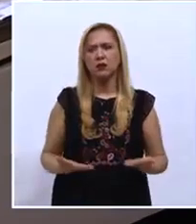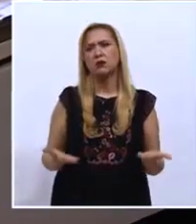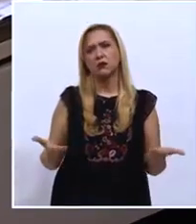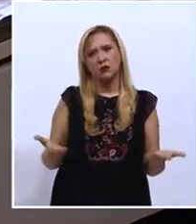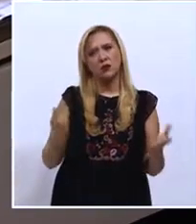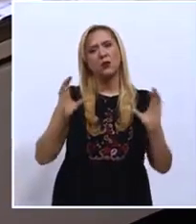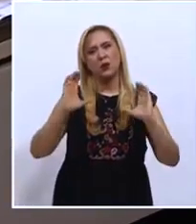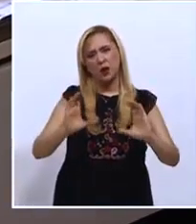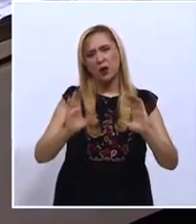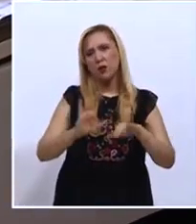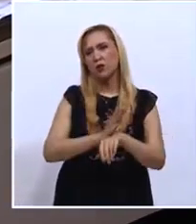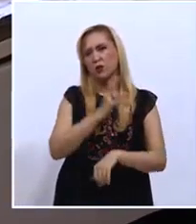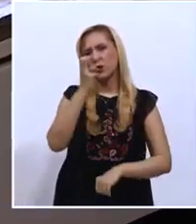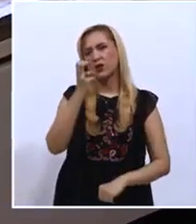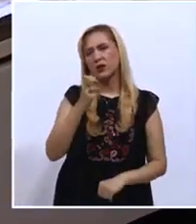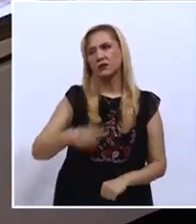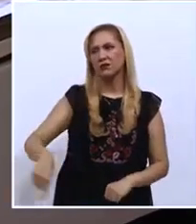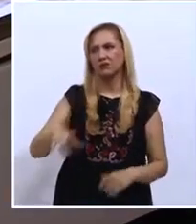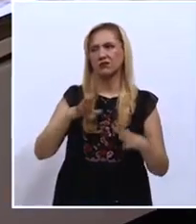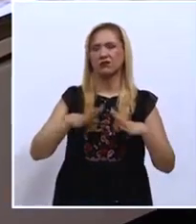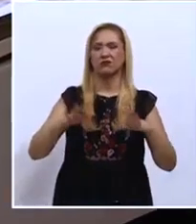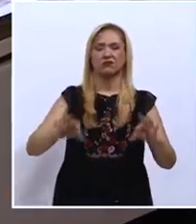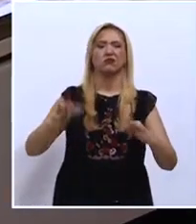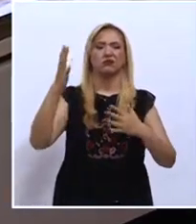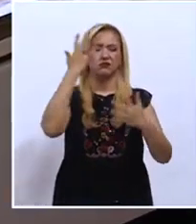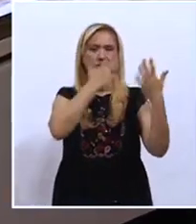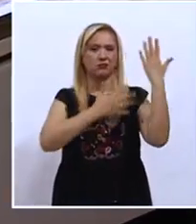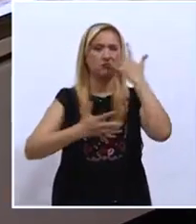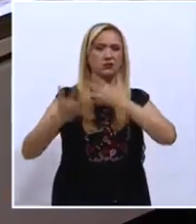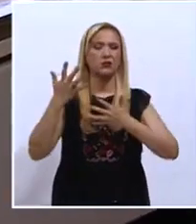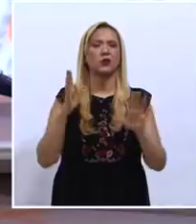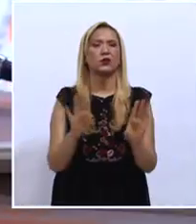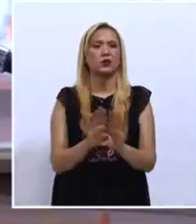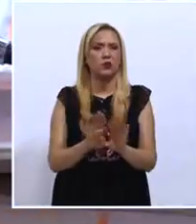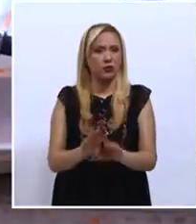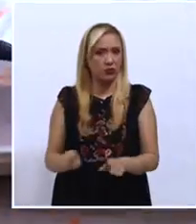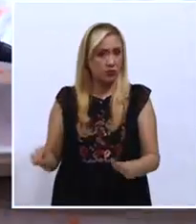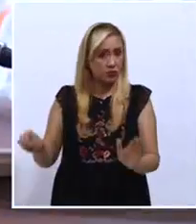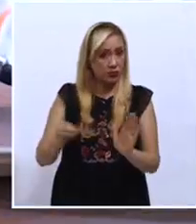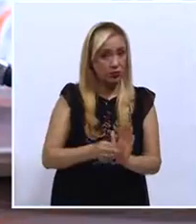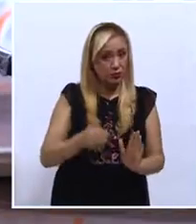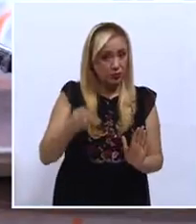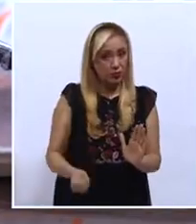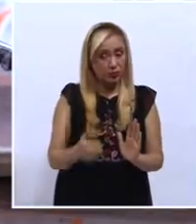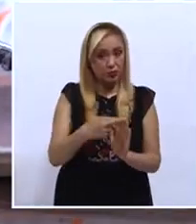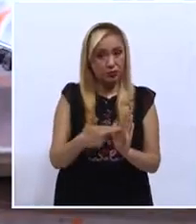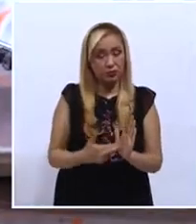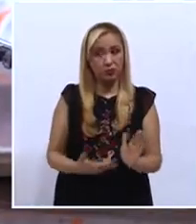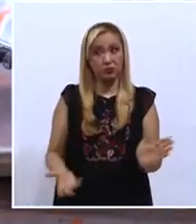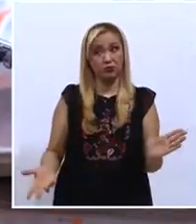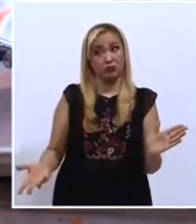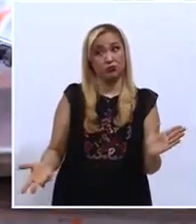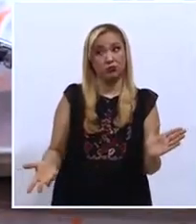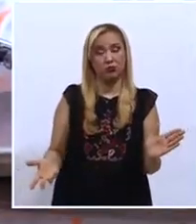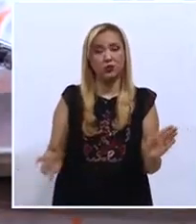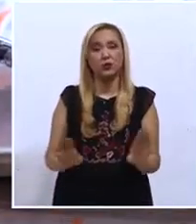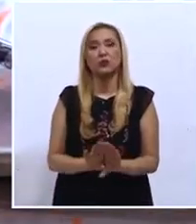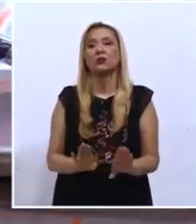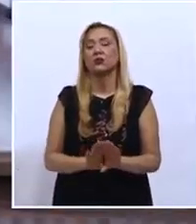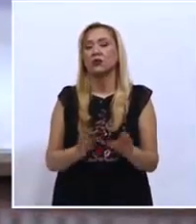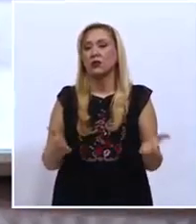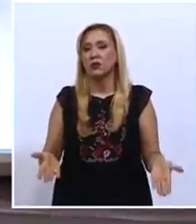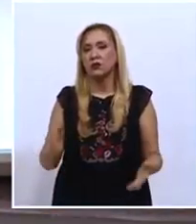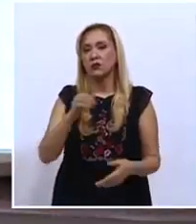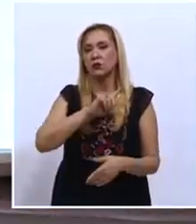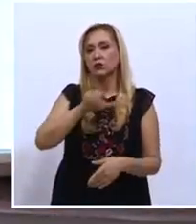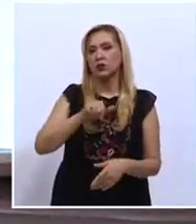formas, lo que genera incertidumbre y confusión en cuanto a su alcance, y al ser tan abierta, posibilita la incorporación de